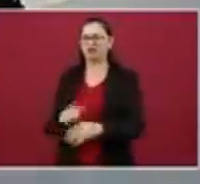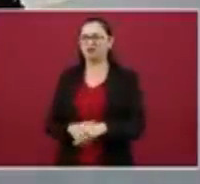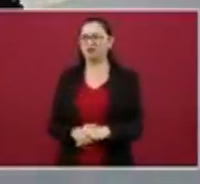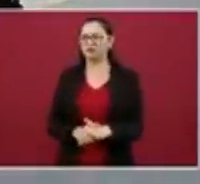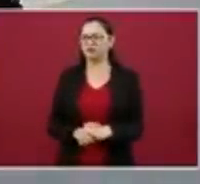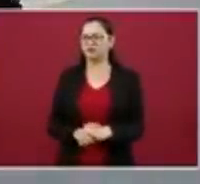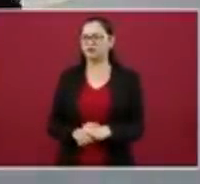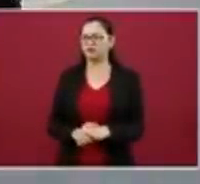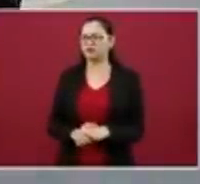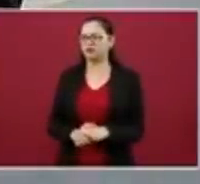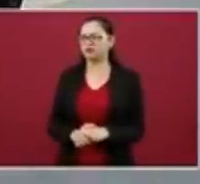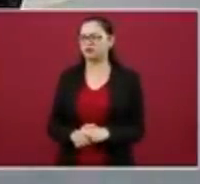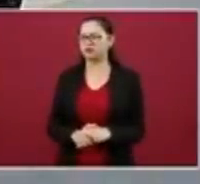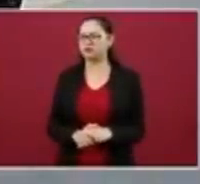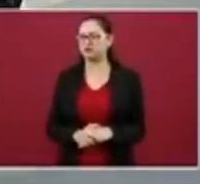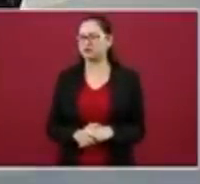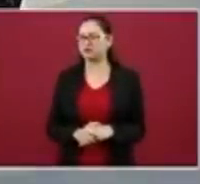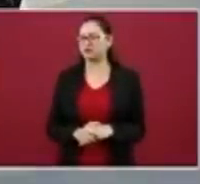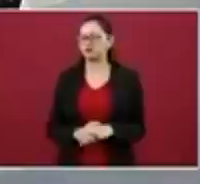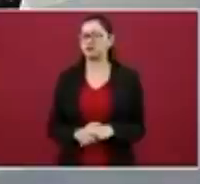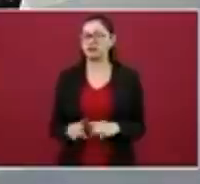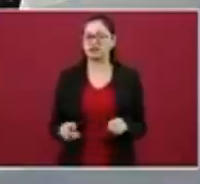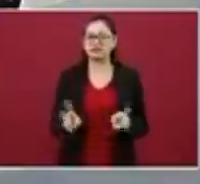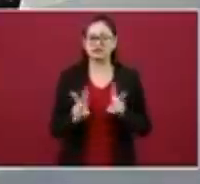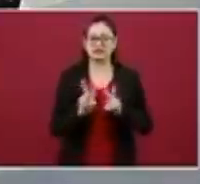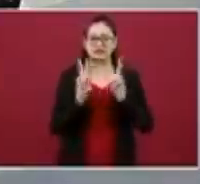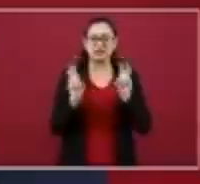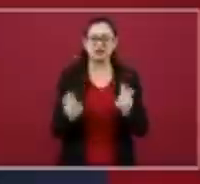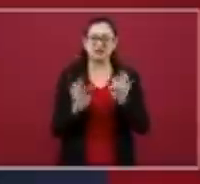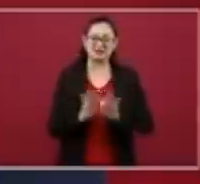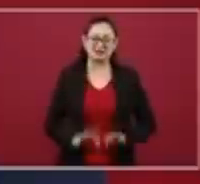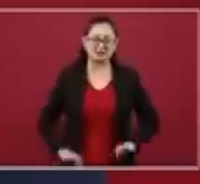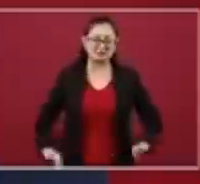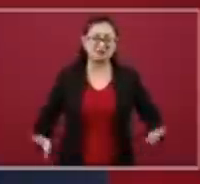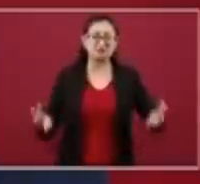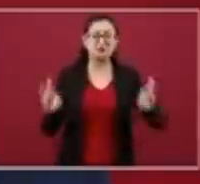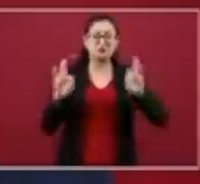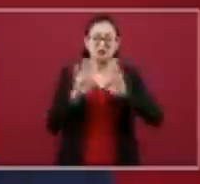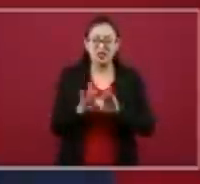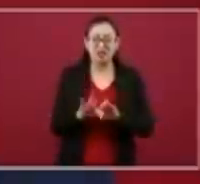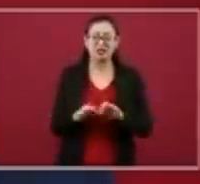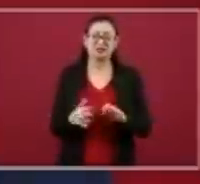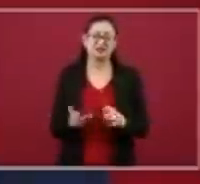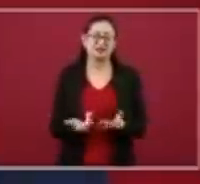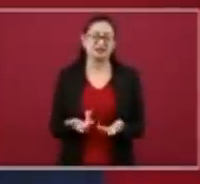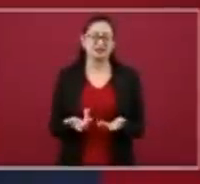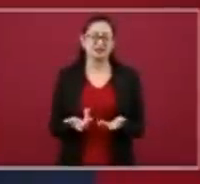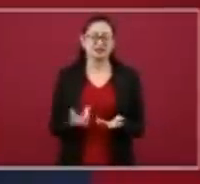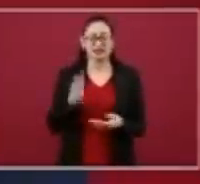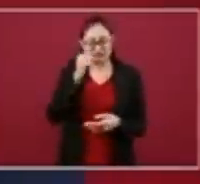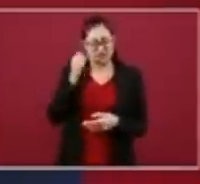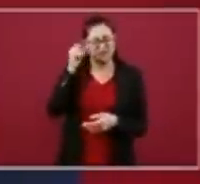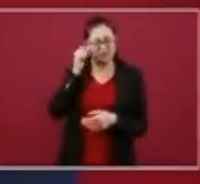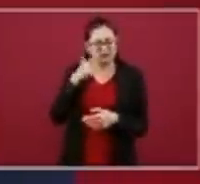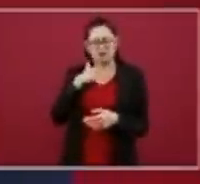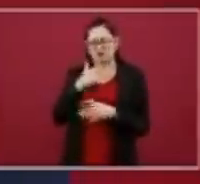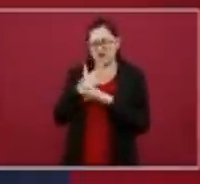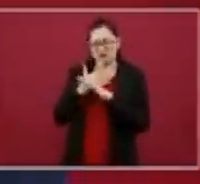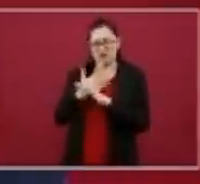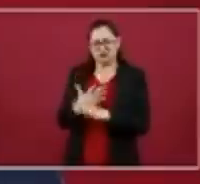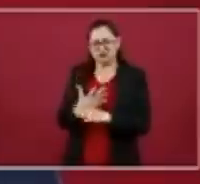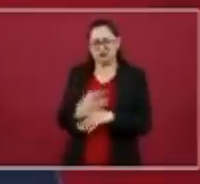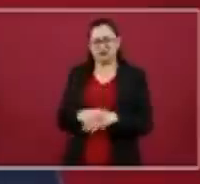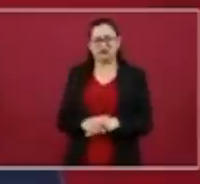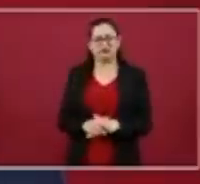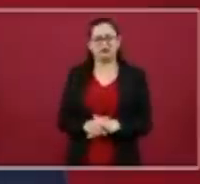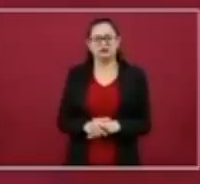Es tan importante este tema que les comentaba yo ayer mismo, y